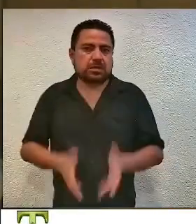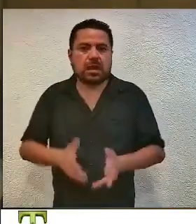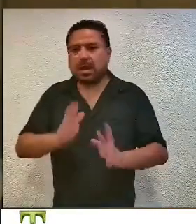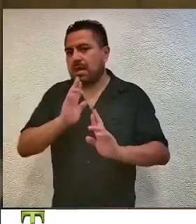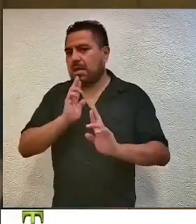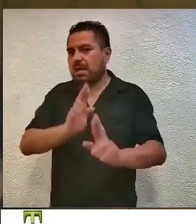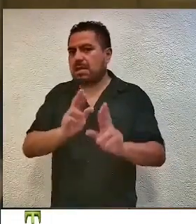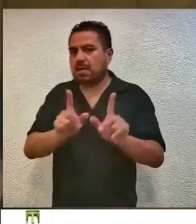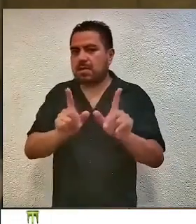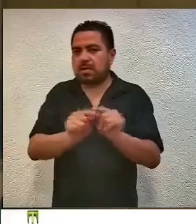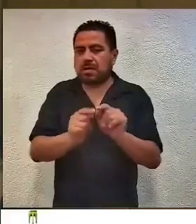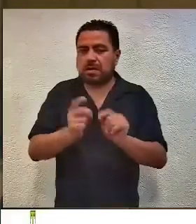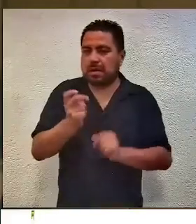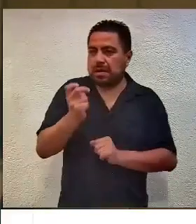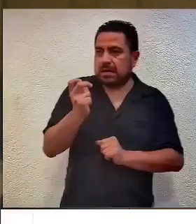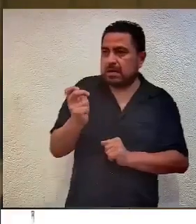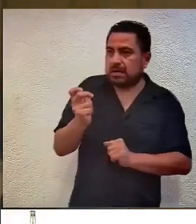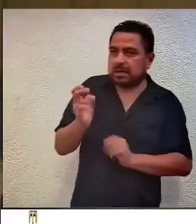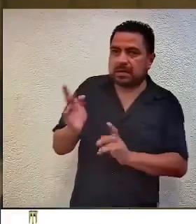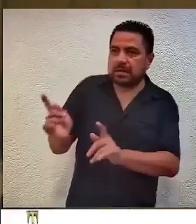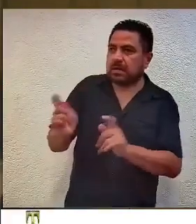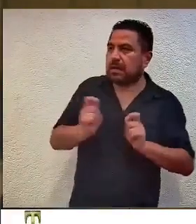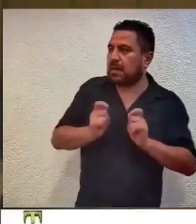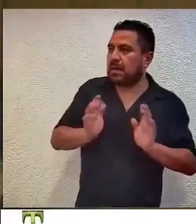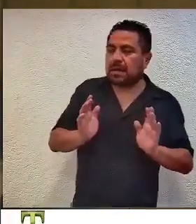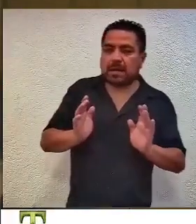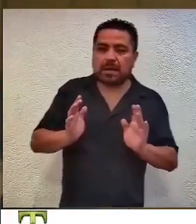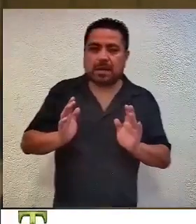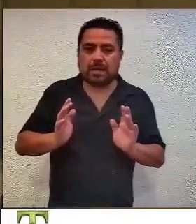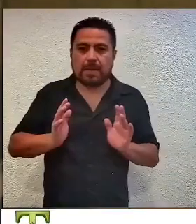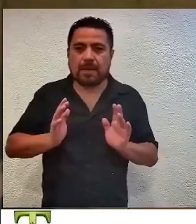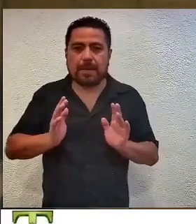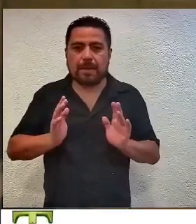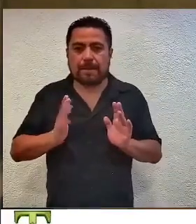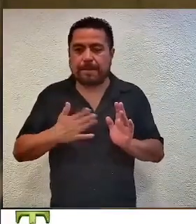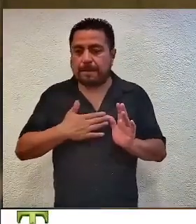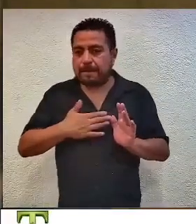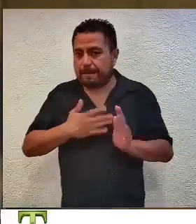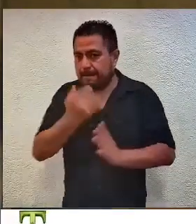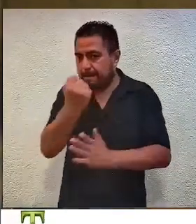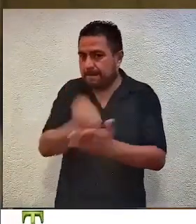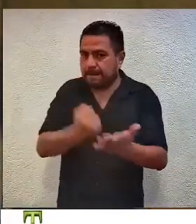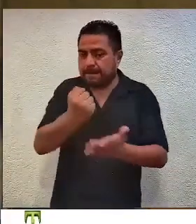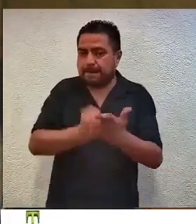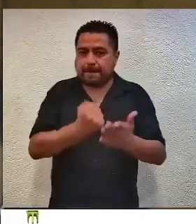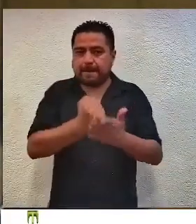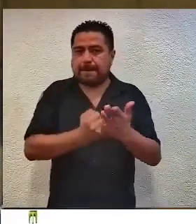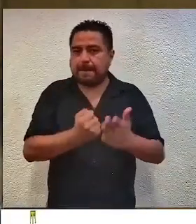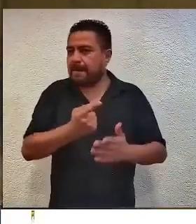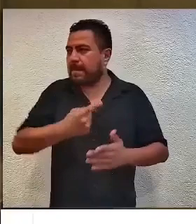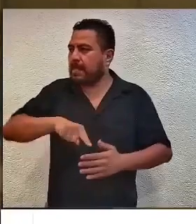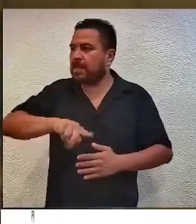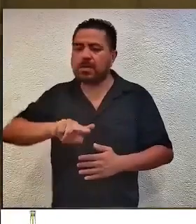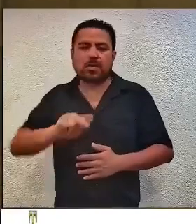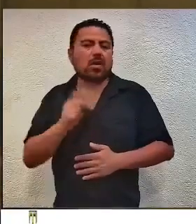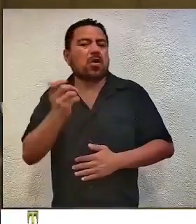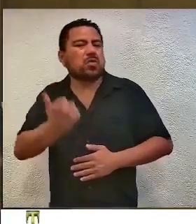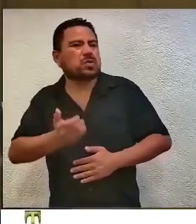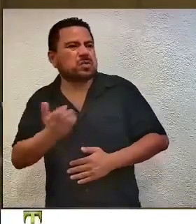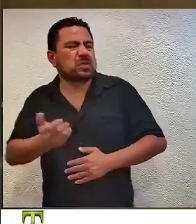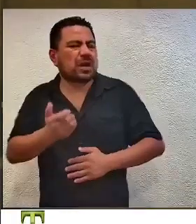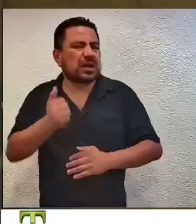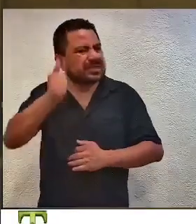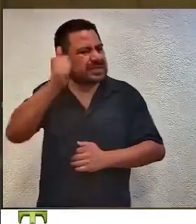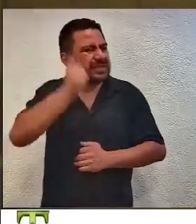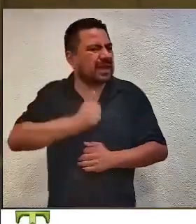ella, ya estamos resolviendo por el órgano intrapartidario, insisto, de manera inusual, porque siempre lo